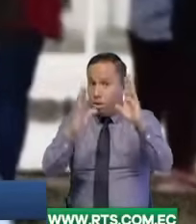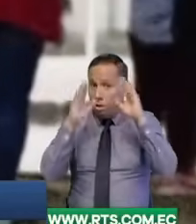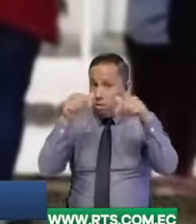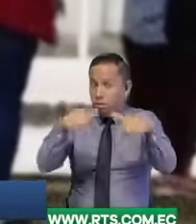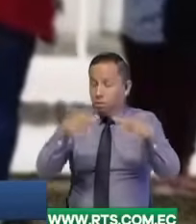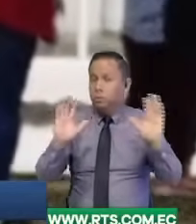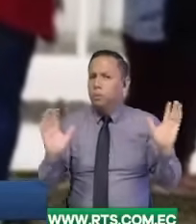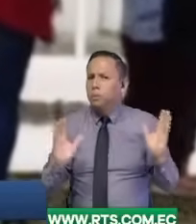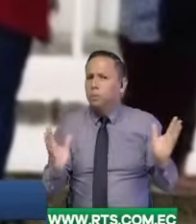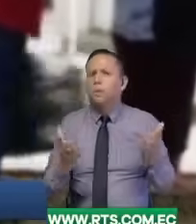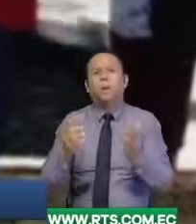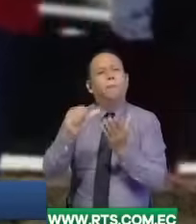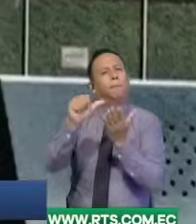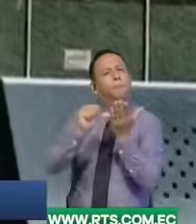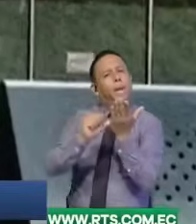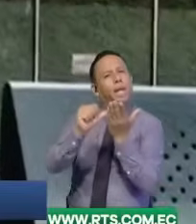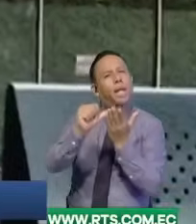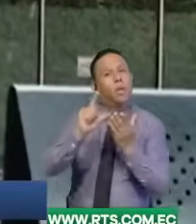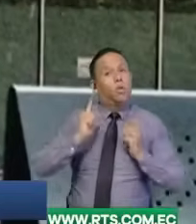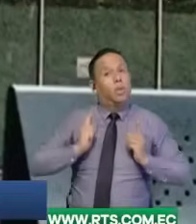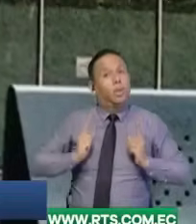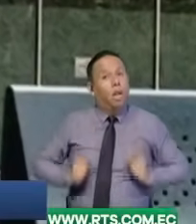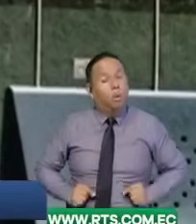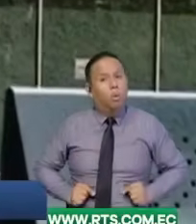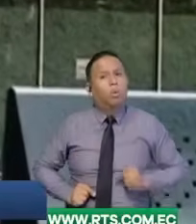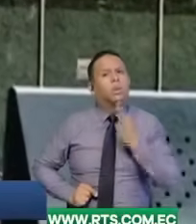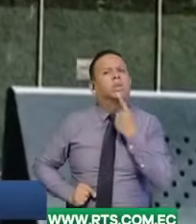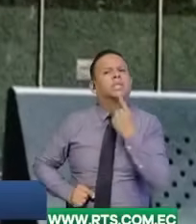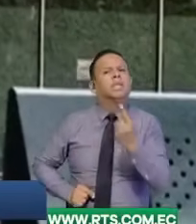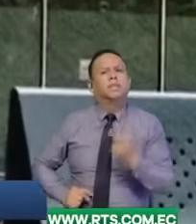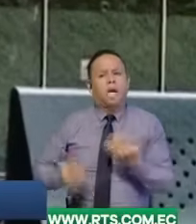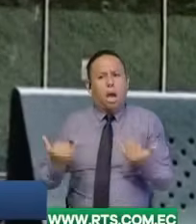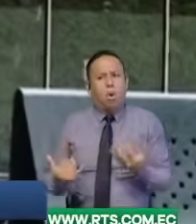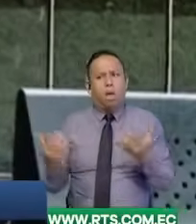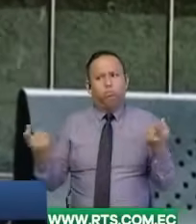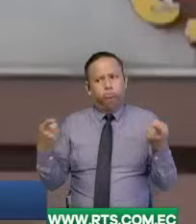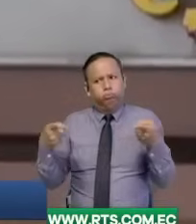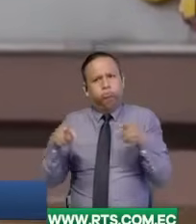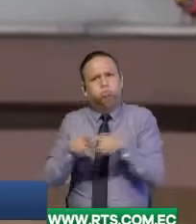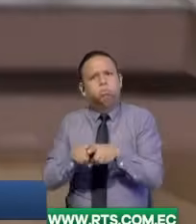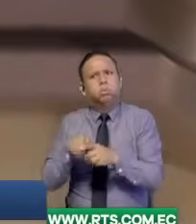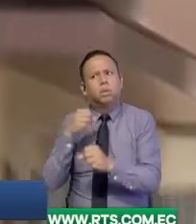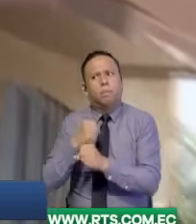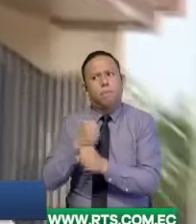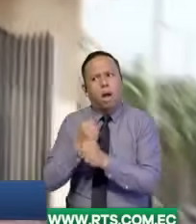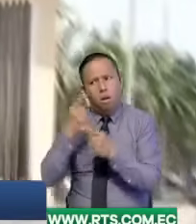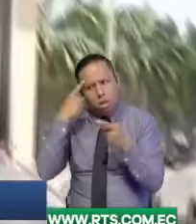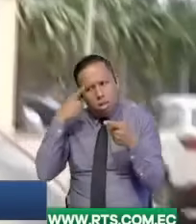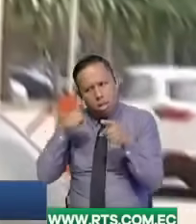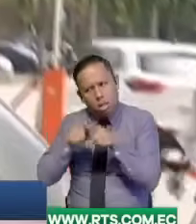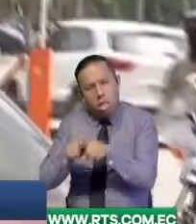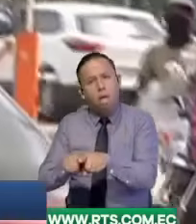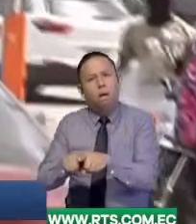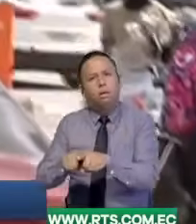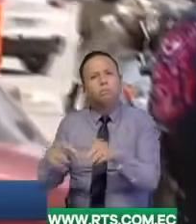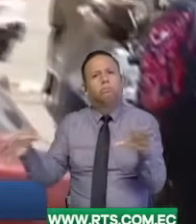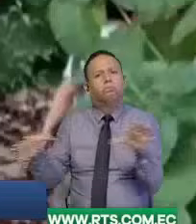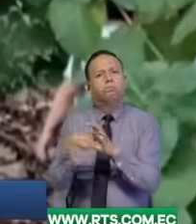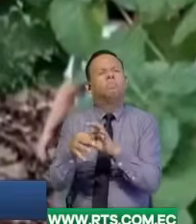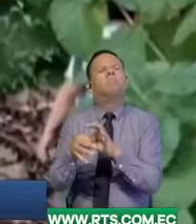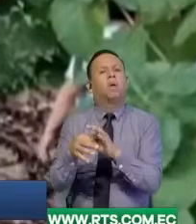atención, porque el ministro de Salud señaló que están trabajando en la firma de un convenio interministerial que permita